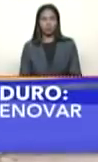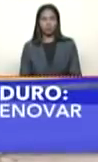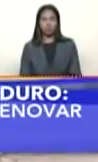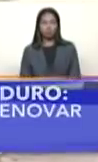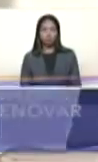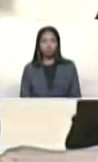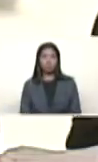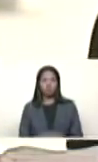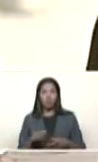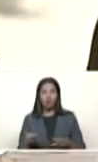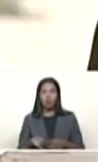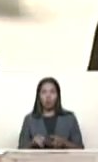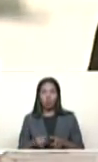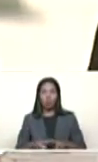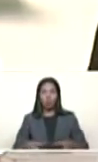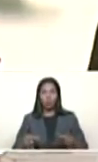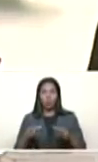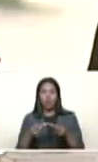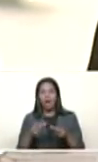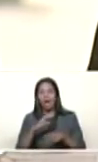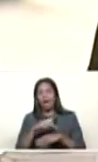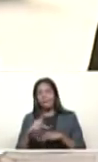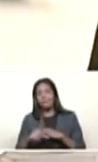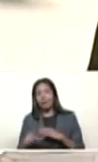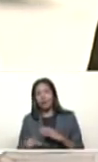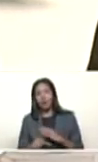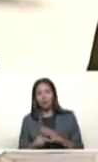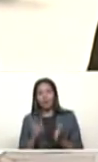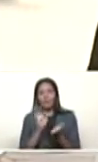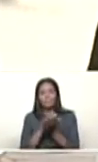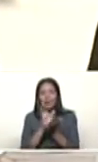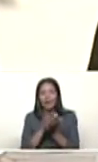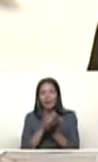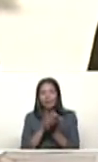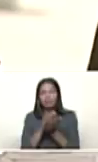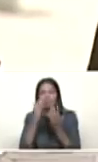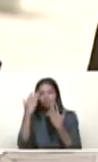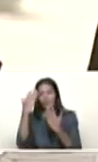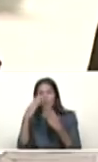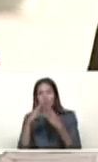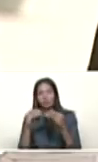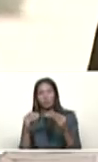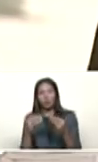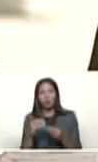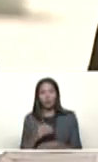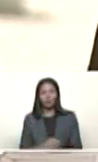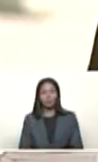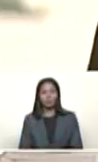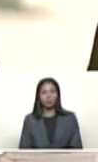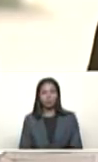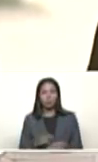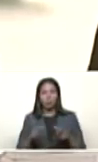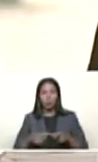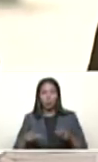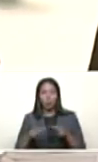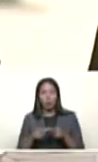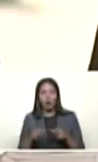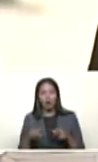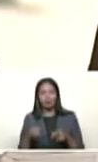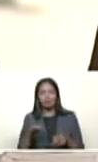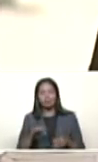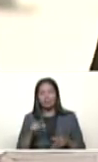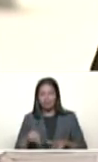Al Guamache, por allá, Parroquia Tubores, Nueva Esparta, Margarita, un saludo allá. Desde la mar del Caribe de La